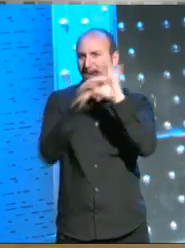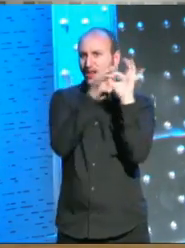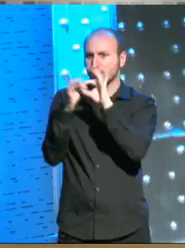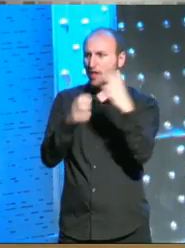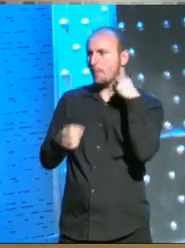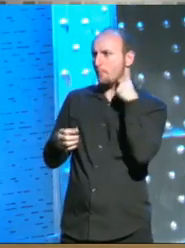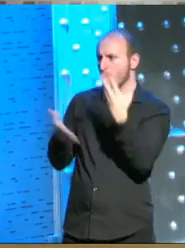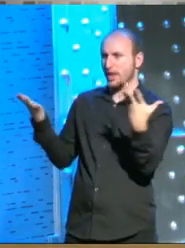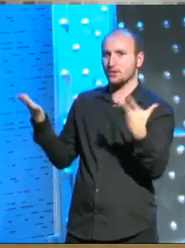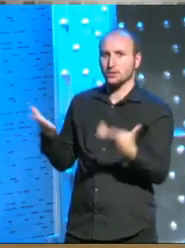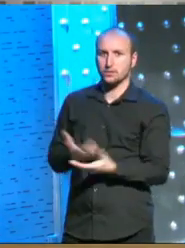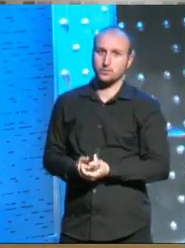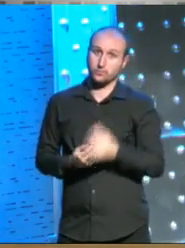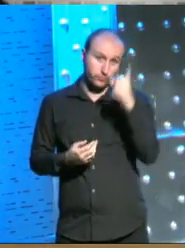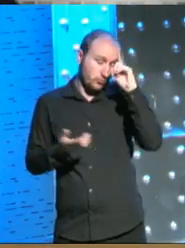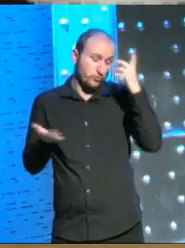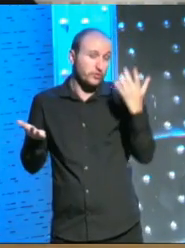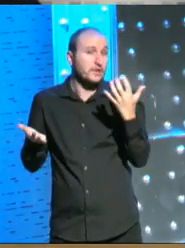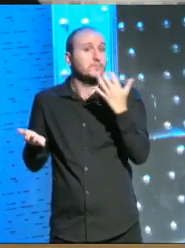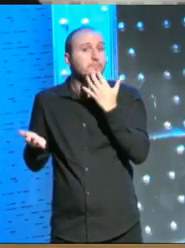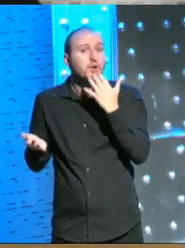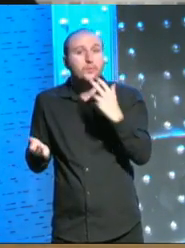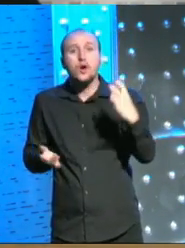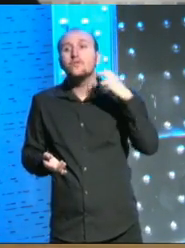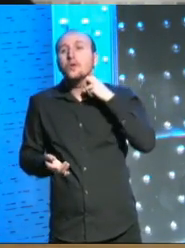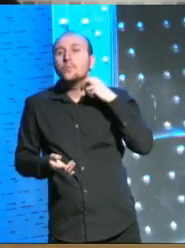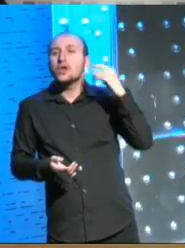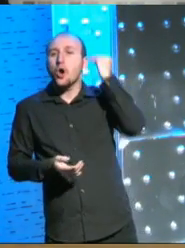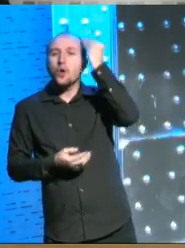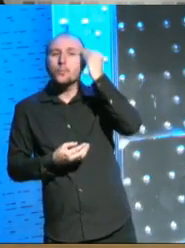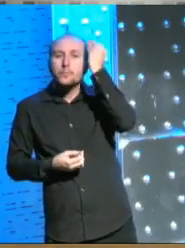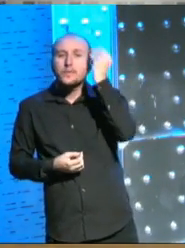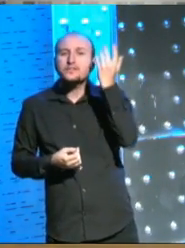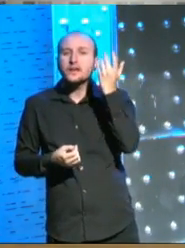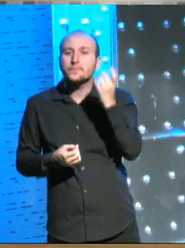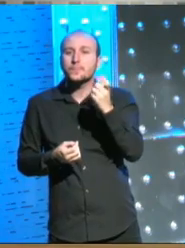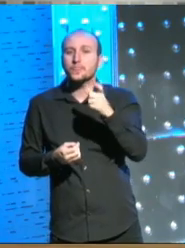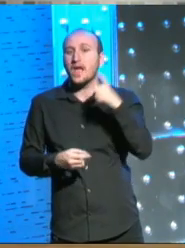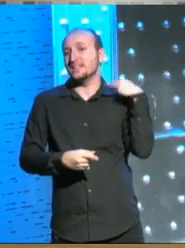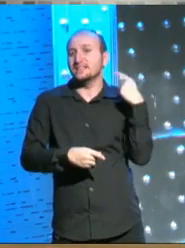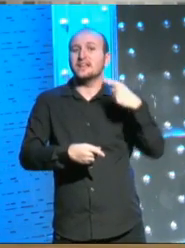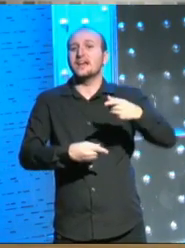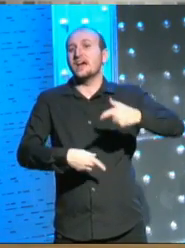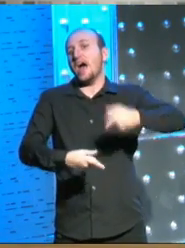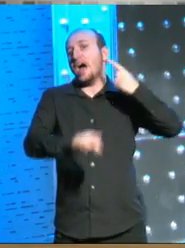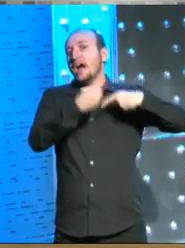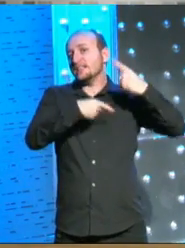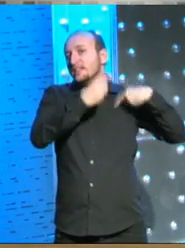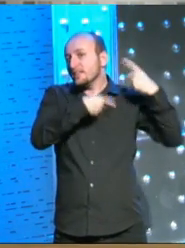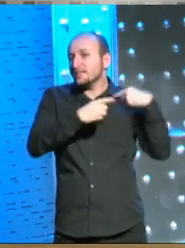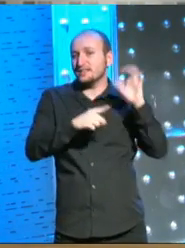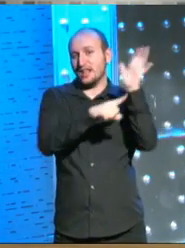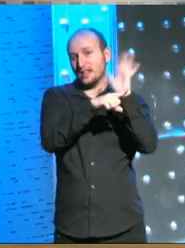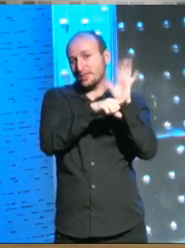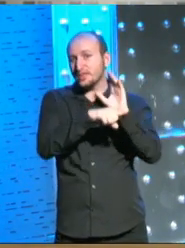sabe, no sé si cuando lo del vampiro estaba pensando en ese momento, había ya antecedentes famosos en el cine, Nosferatu, por ejemplo,